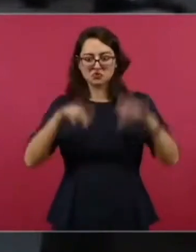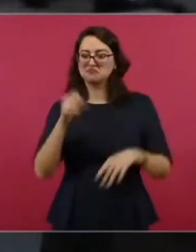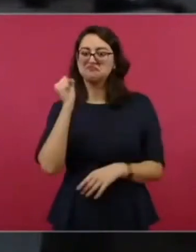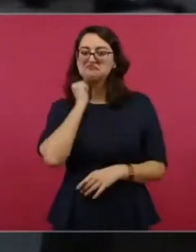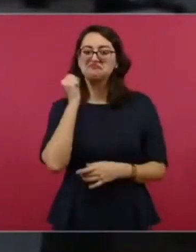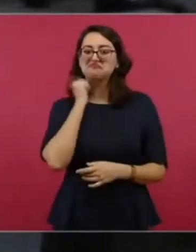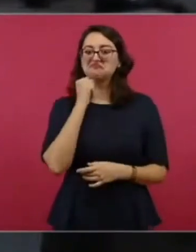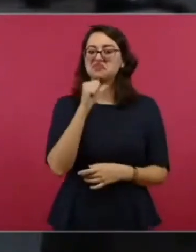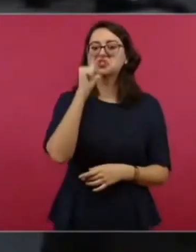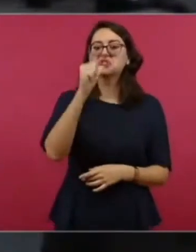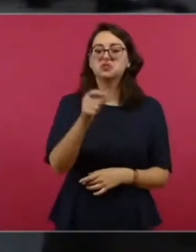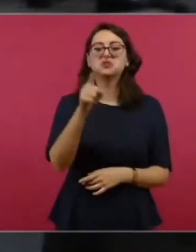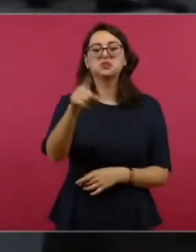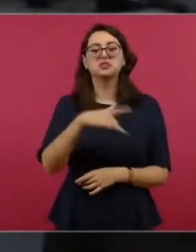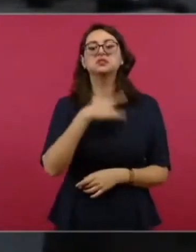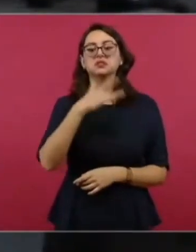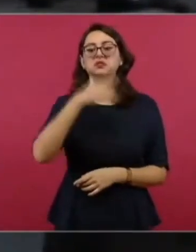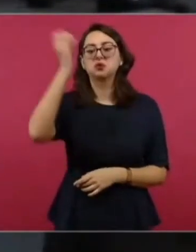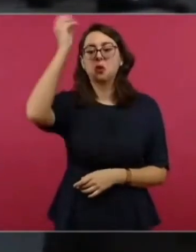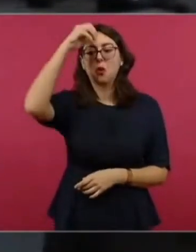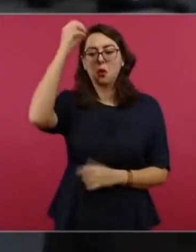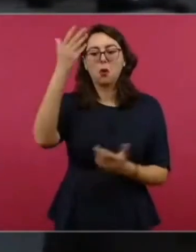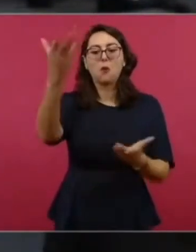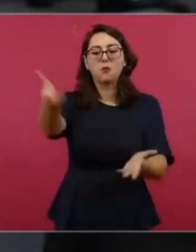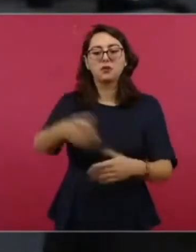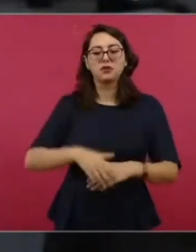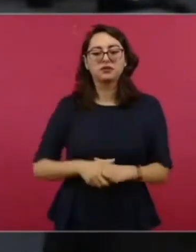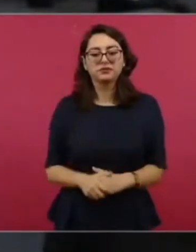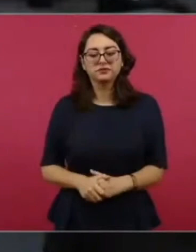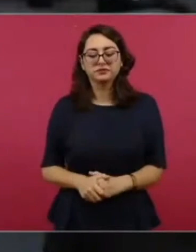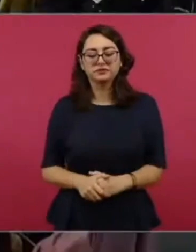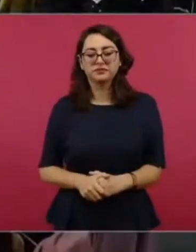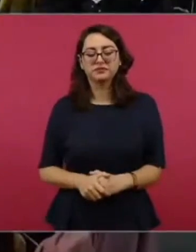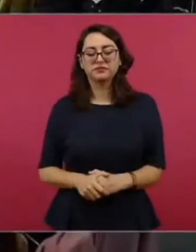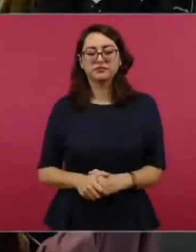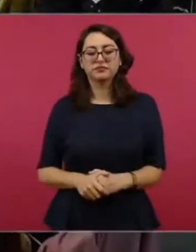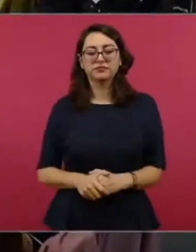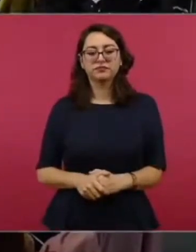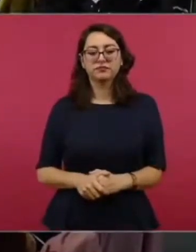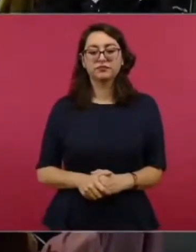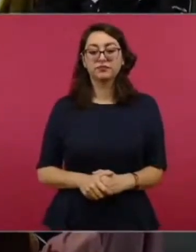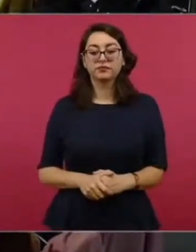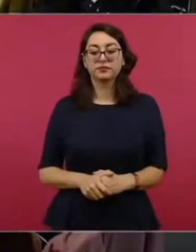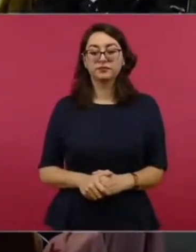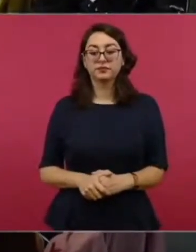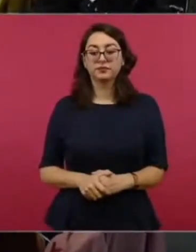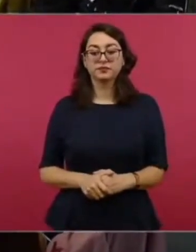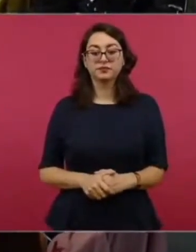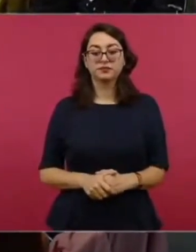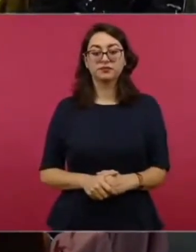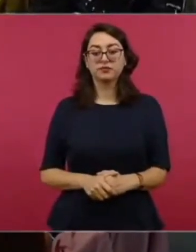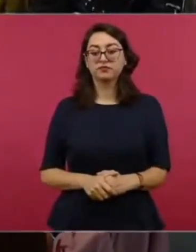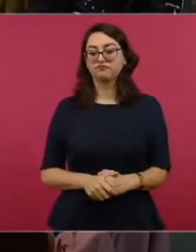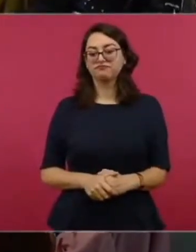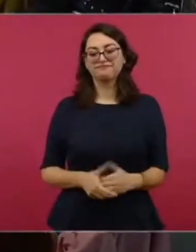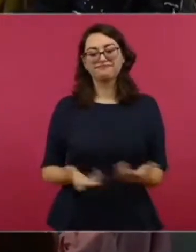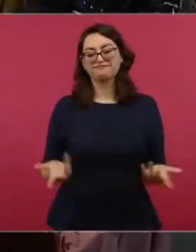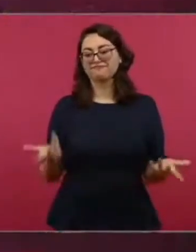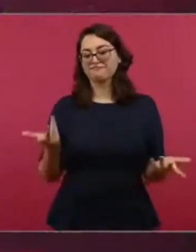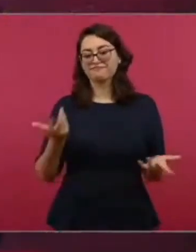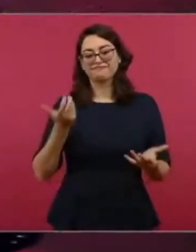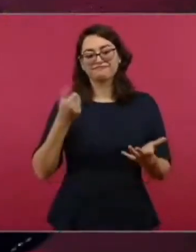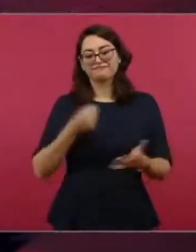parte de la organización que quiere encabezar? No puedo